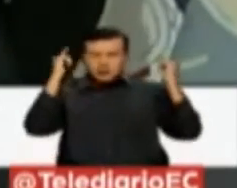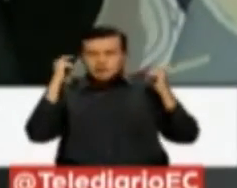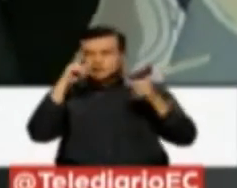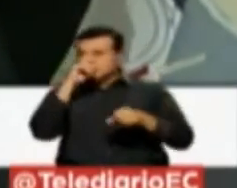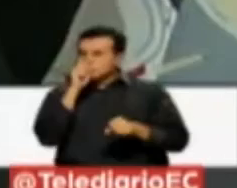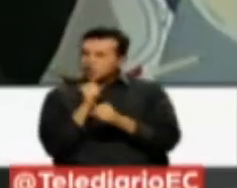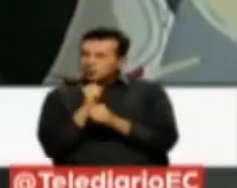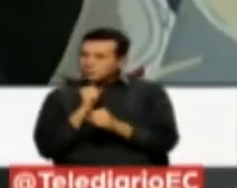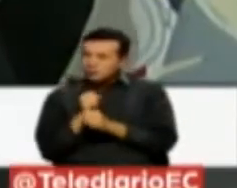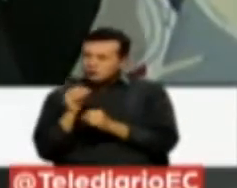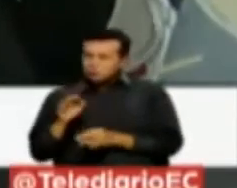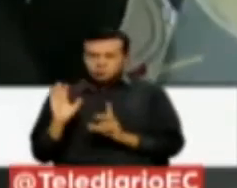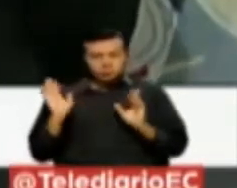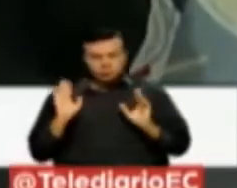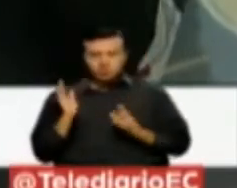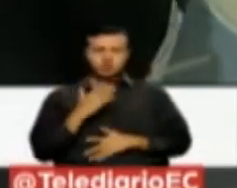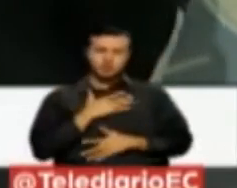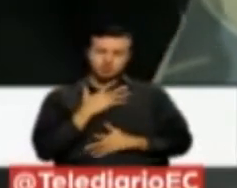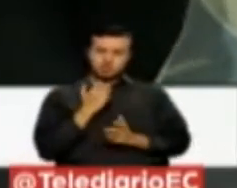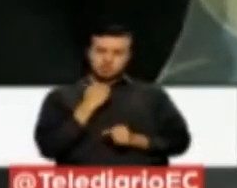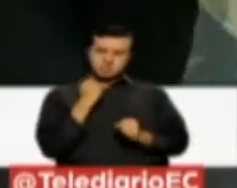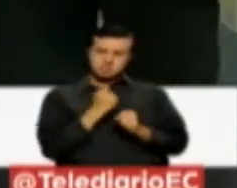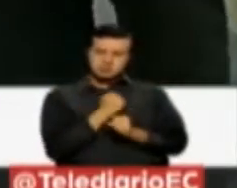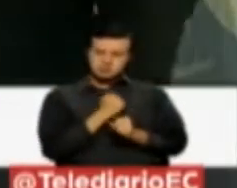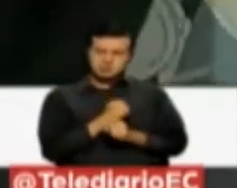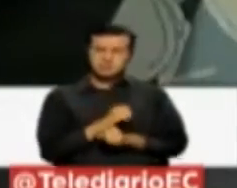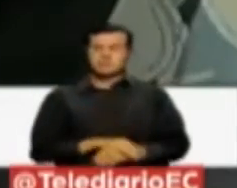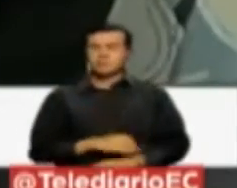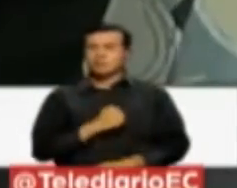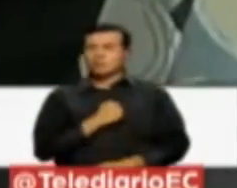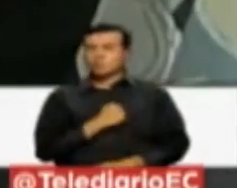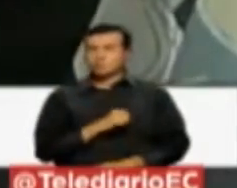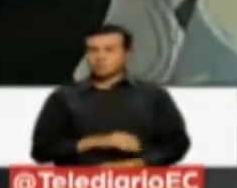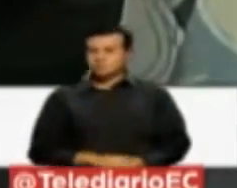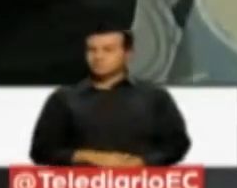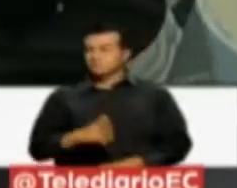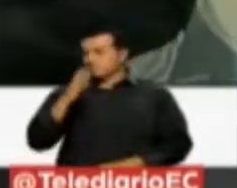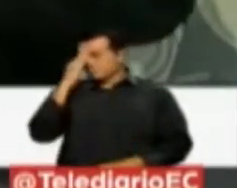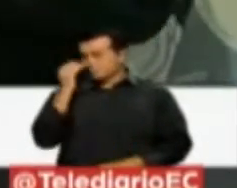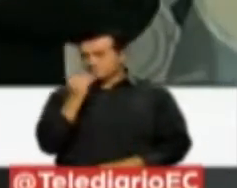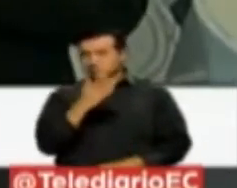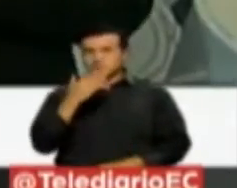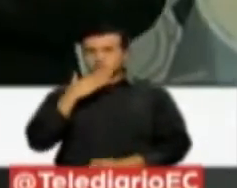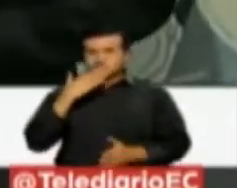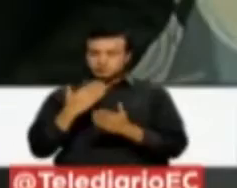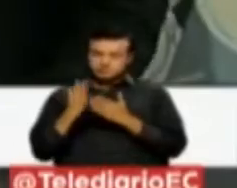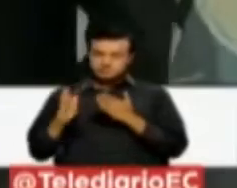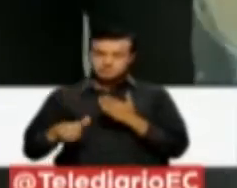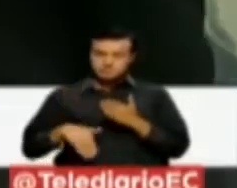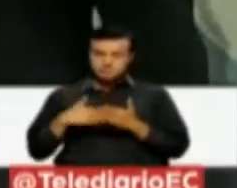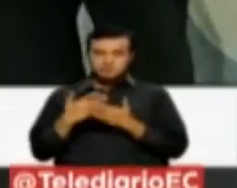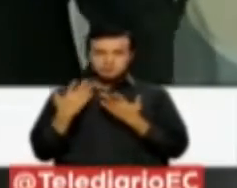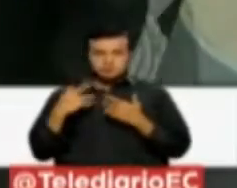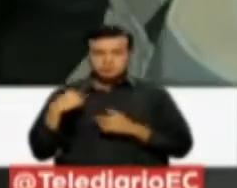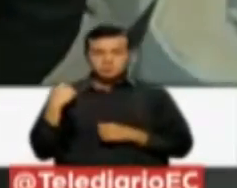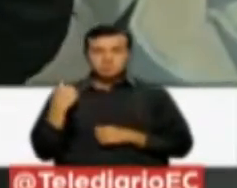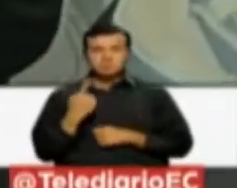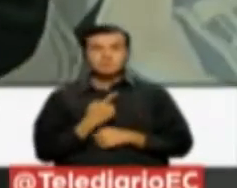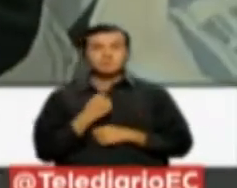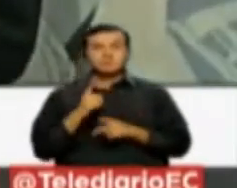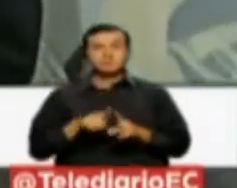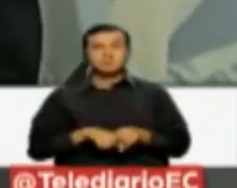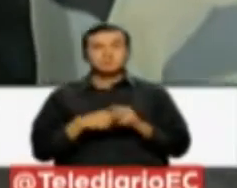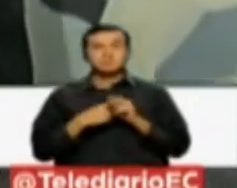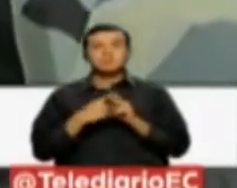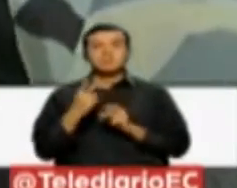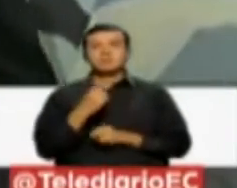un empleo formal, sino a generar empleo. Sí, muy buenos días. Primero, gracias por su visita. Nosotros